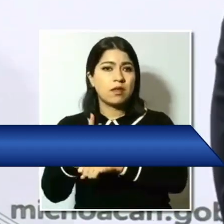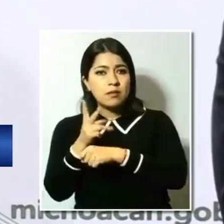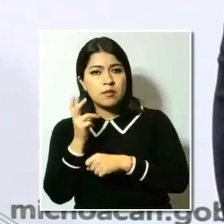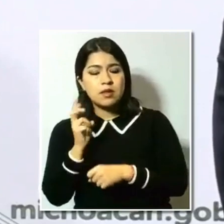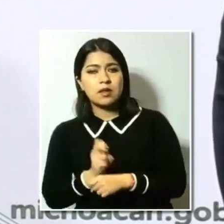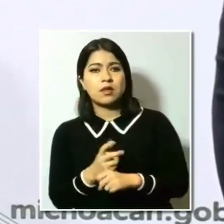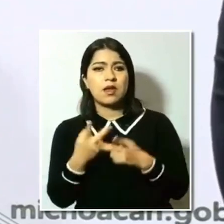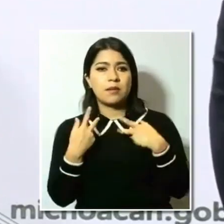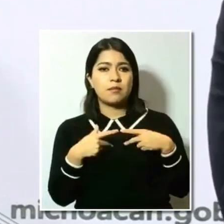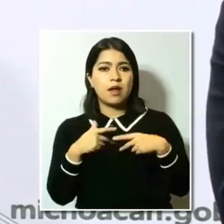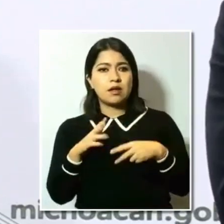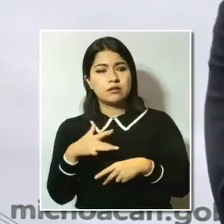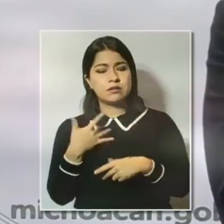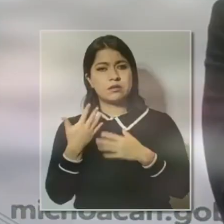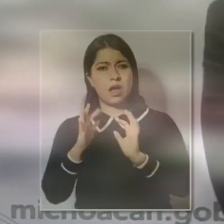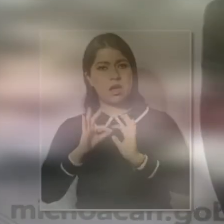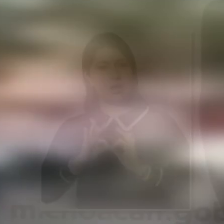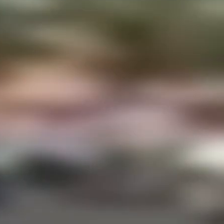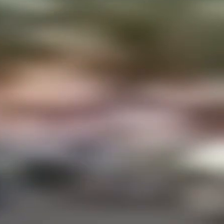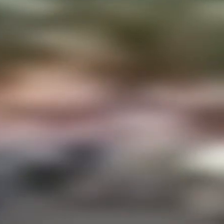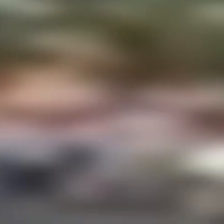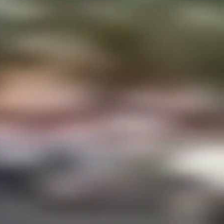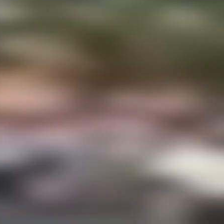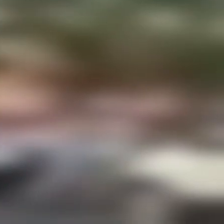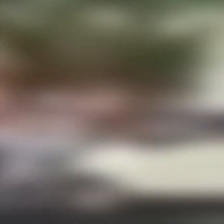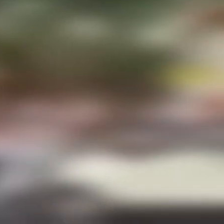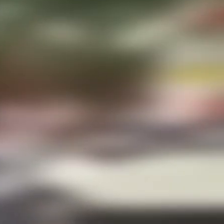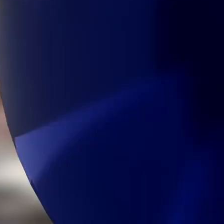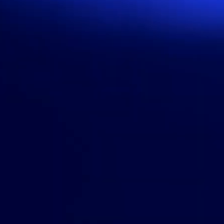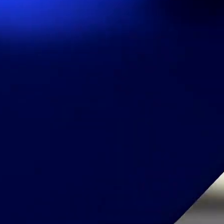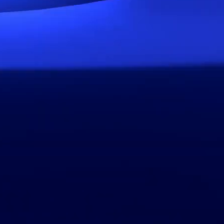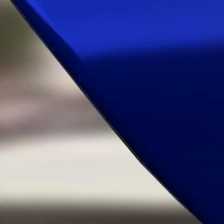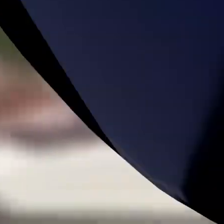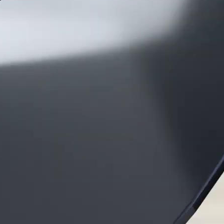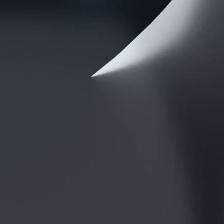se mantenga sereno el ambiente. En Urbis TV Noticias, Rafael Silva.